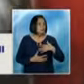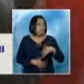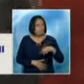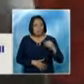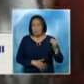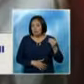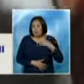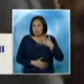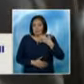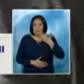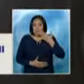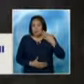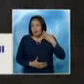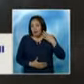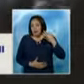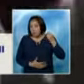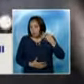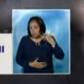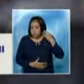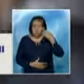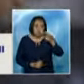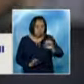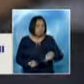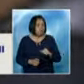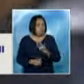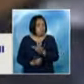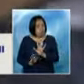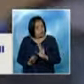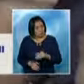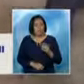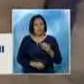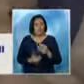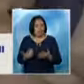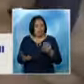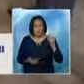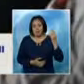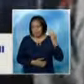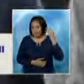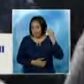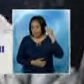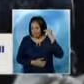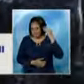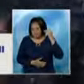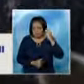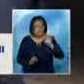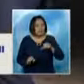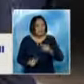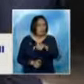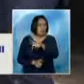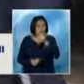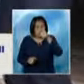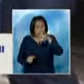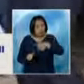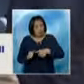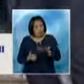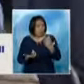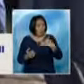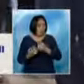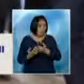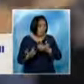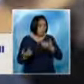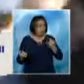Despacito, quiero respirar tu cuello despacito. Deja que te diga cosas al oído para que te acuerdes si no estás